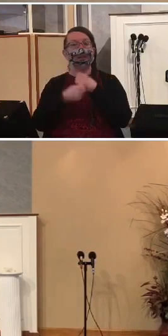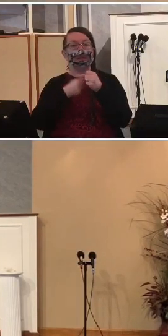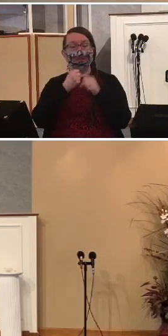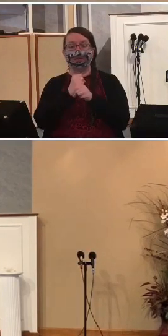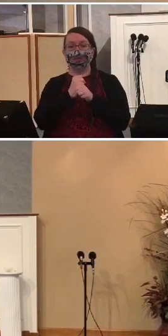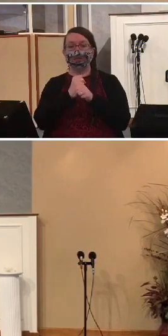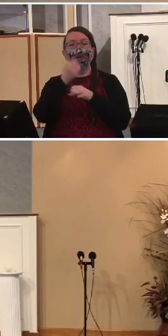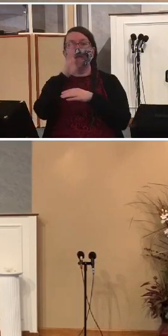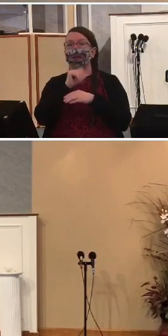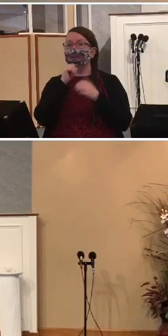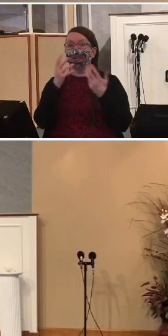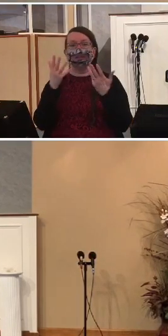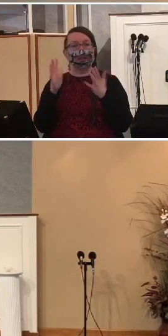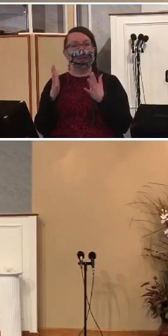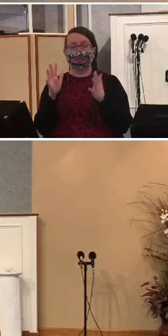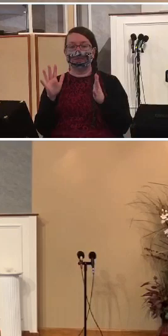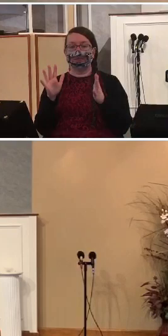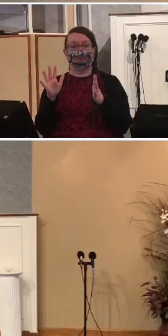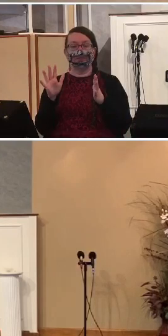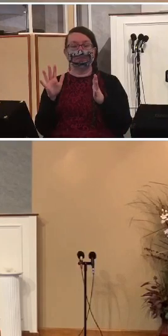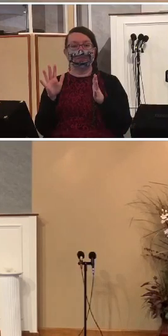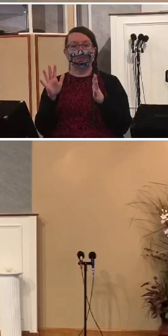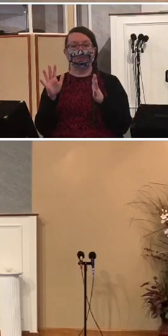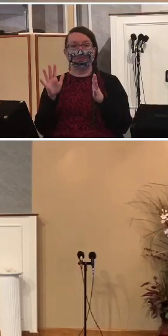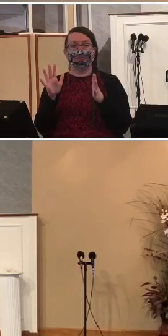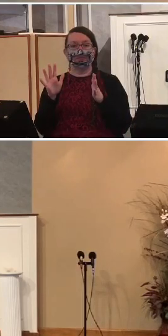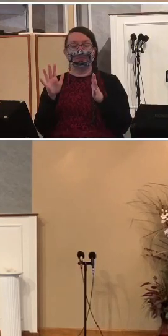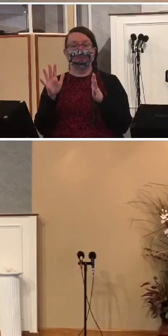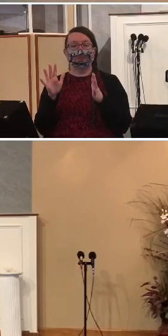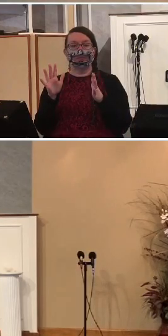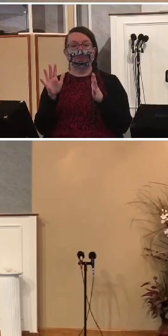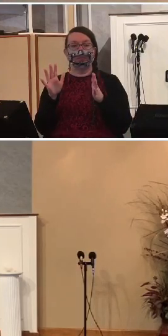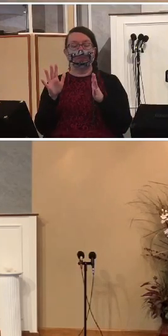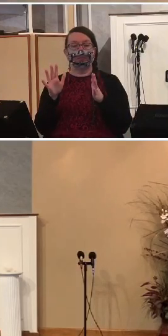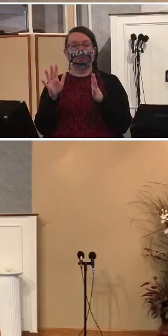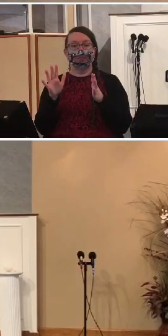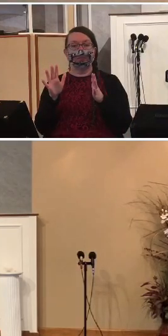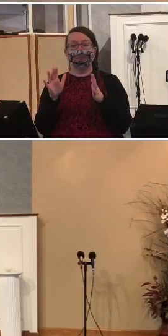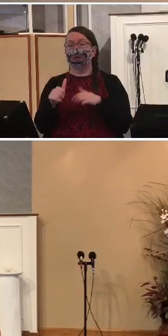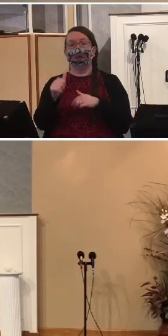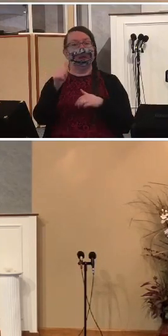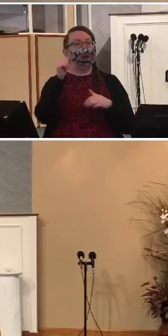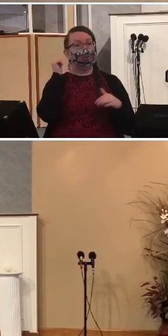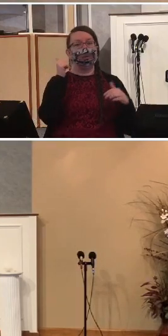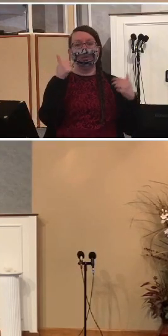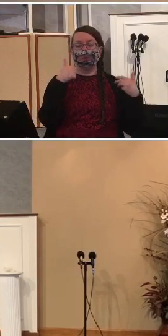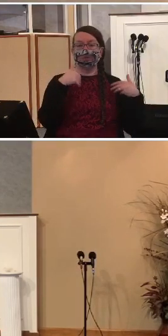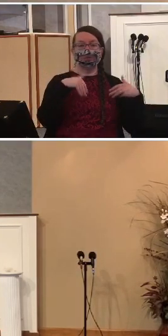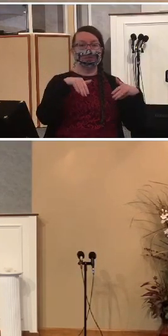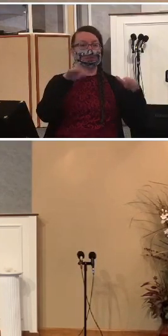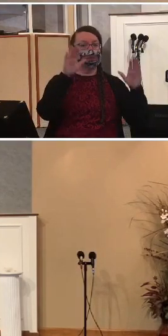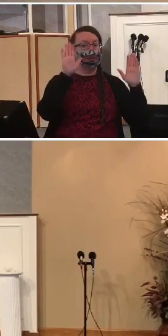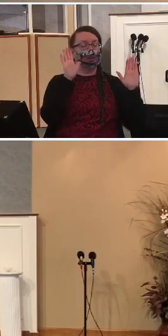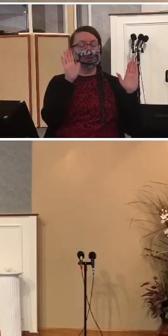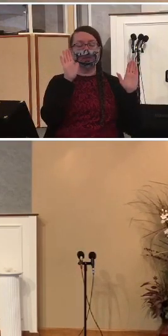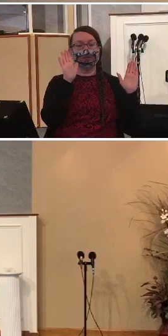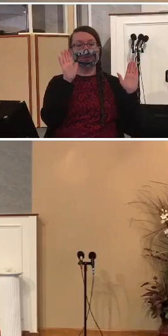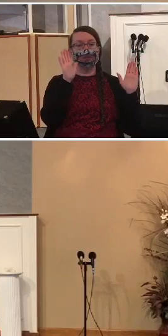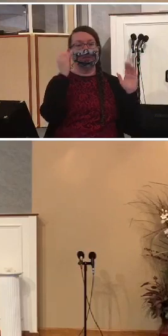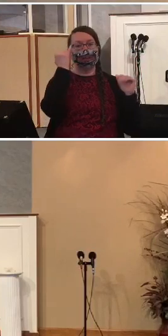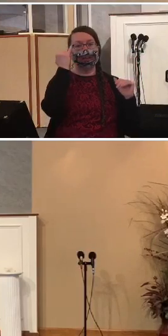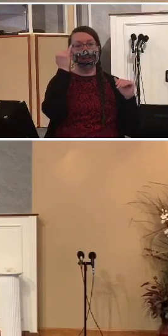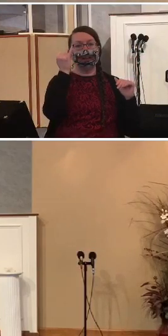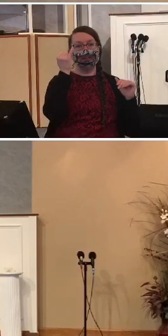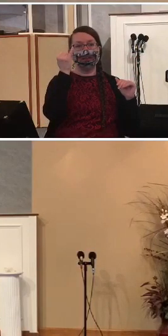Si yo sigo predicando este mensaje por años y años y años, y sabes qué, yo no me voy a someter a los pensamientos de